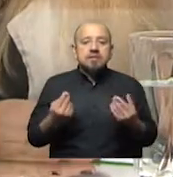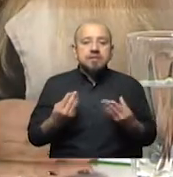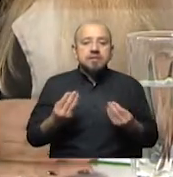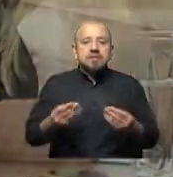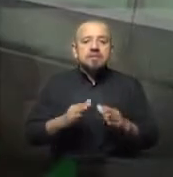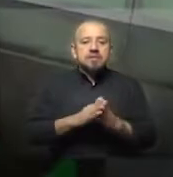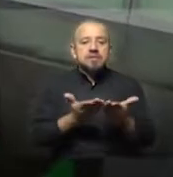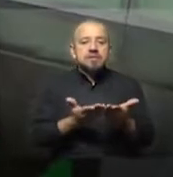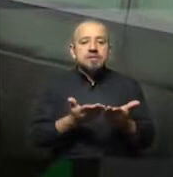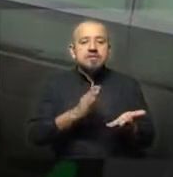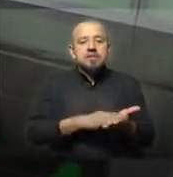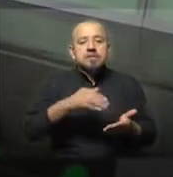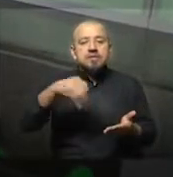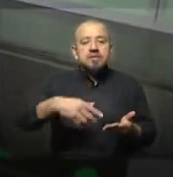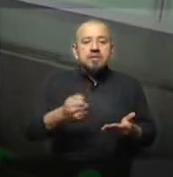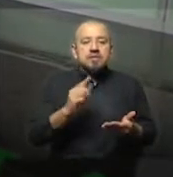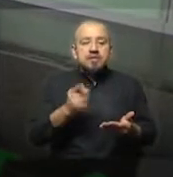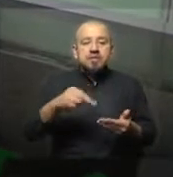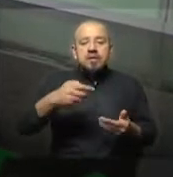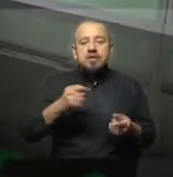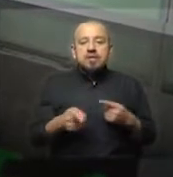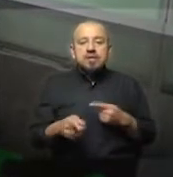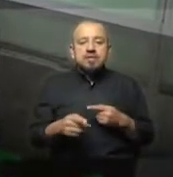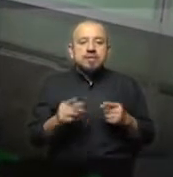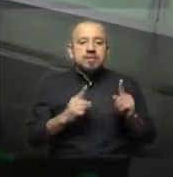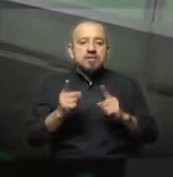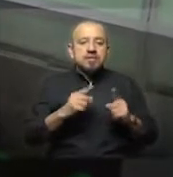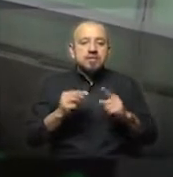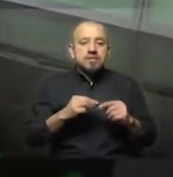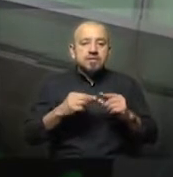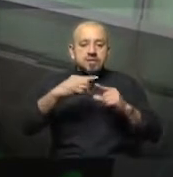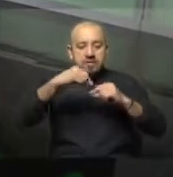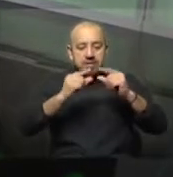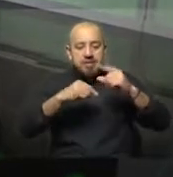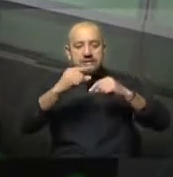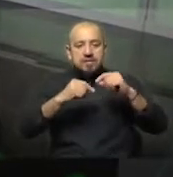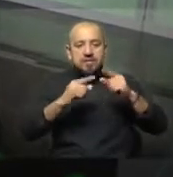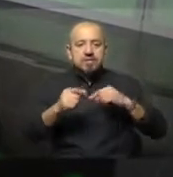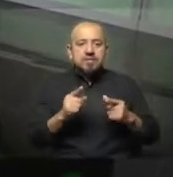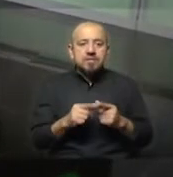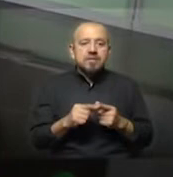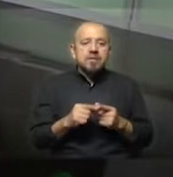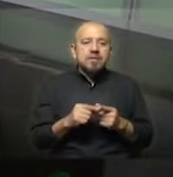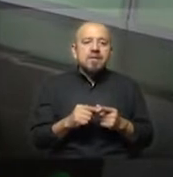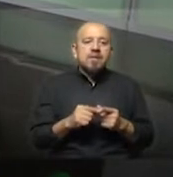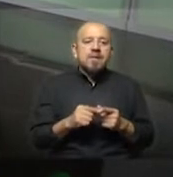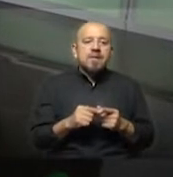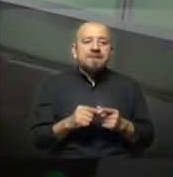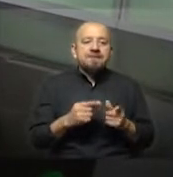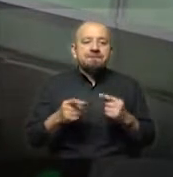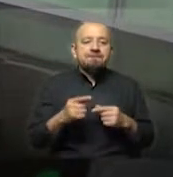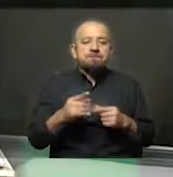están en este libro que son magnas algunas están indicadas con estrellitas tienen